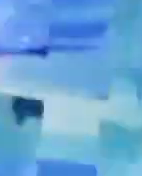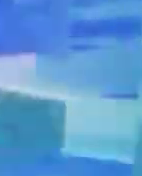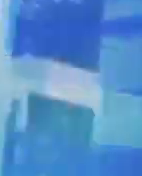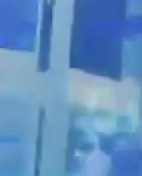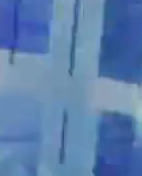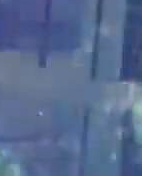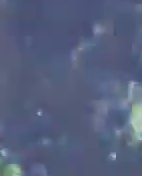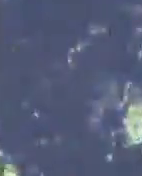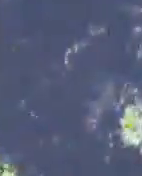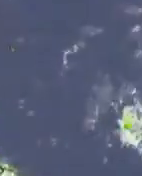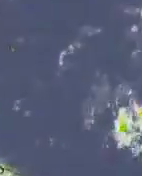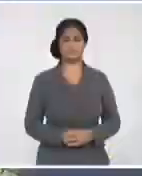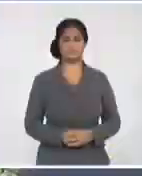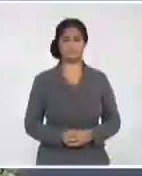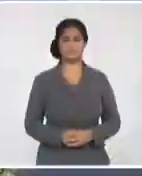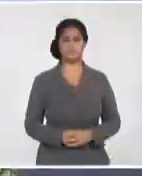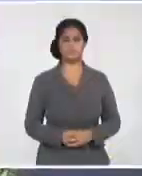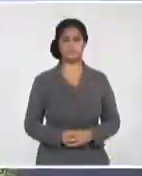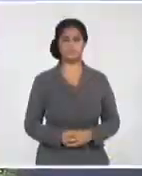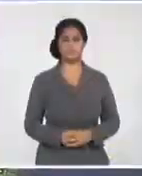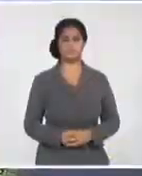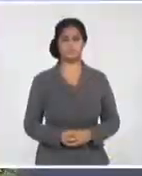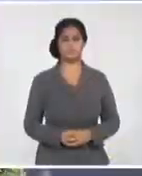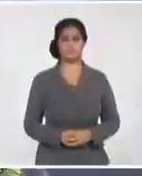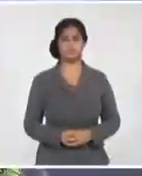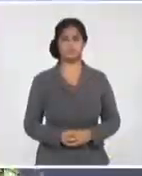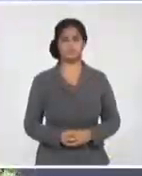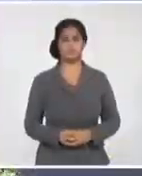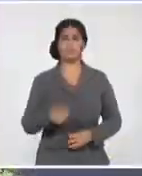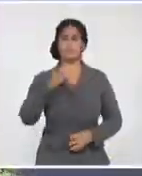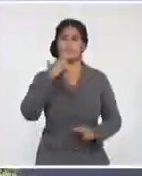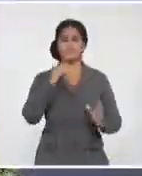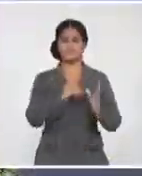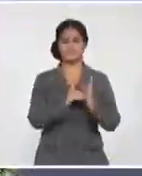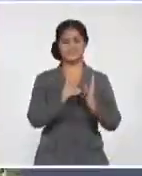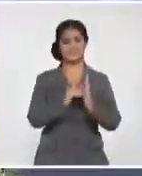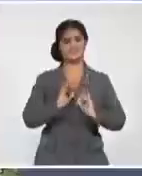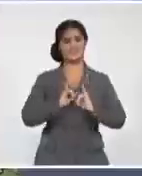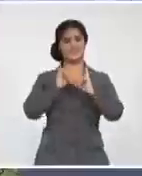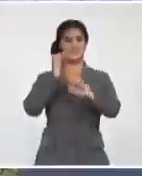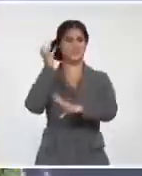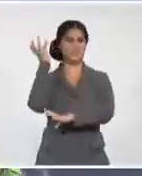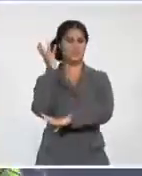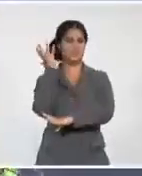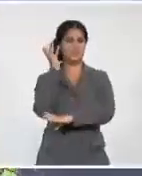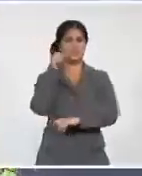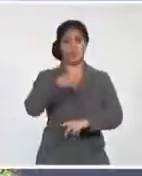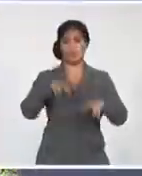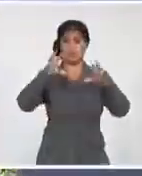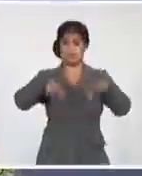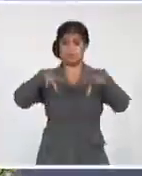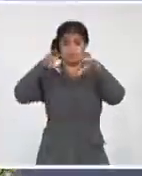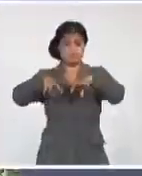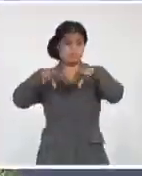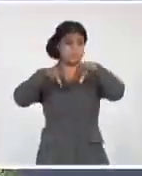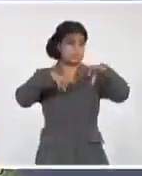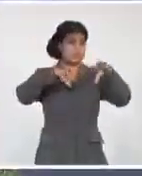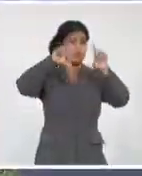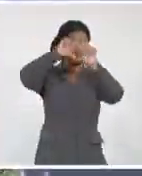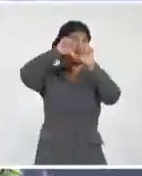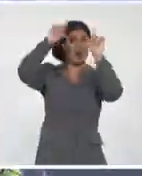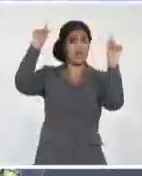al ver la plata buenas tardes numerosas lluvias se reportaron en las últimas 24 horas en gran parte del territorio nacional